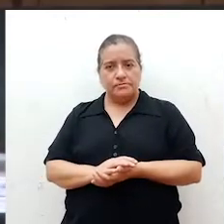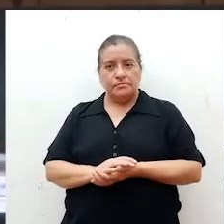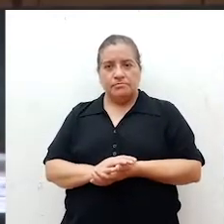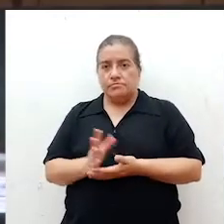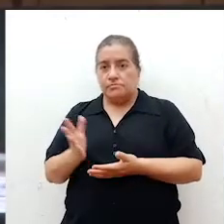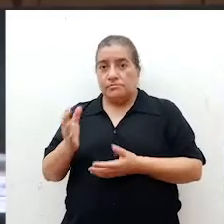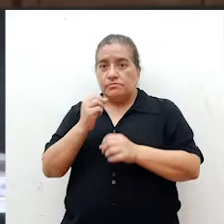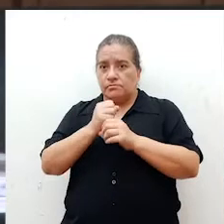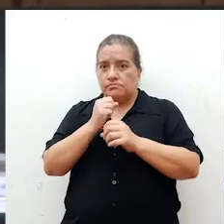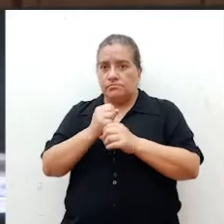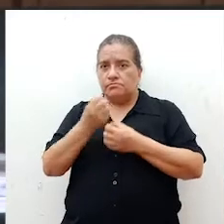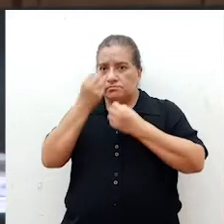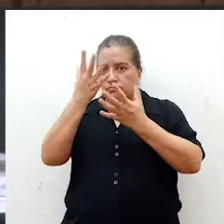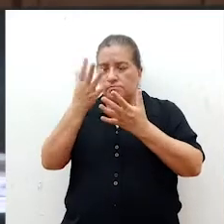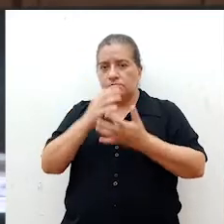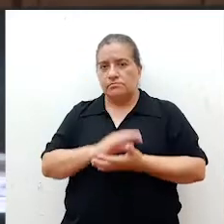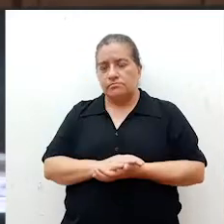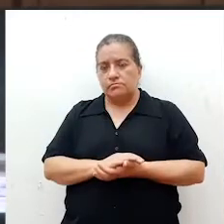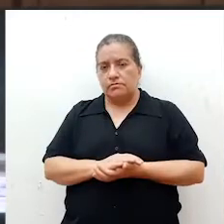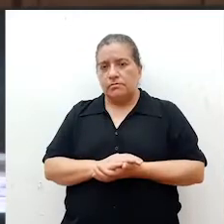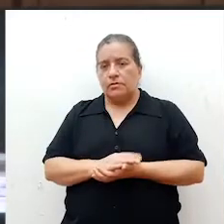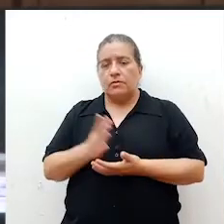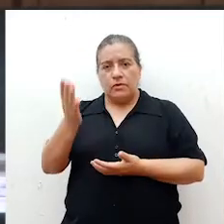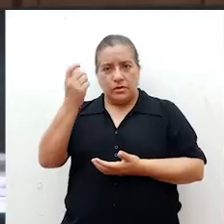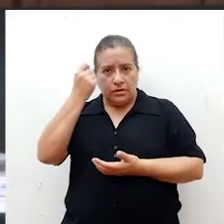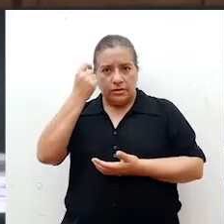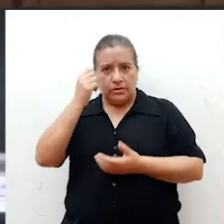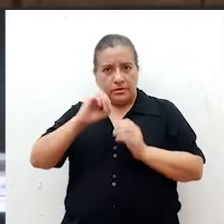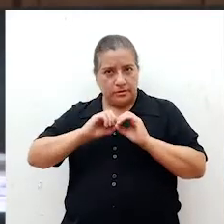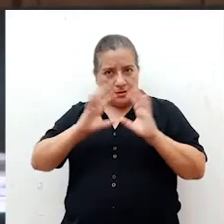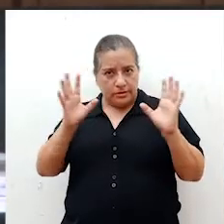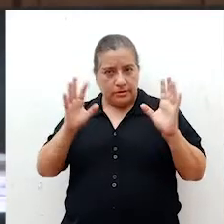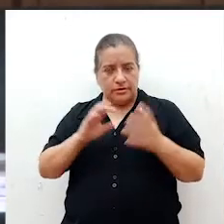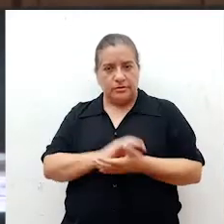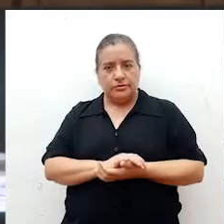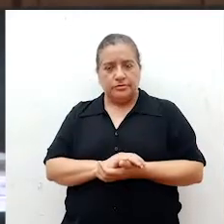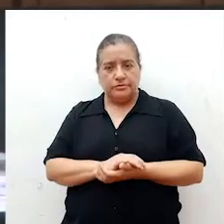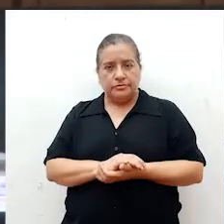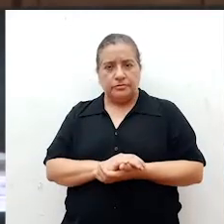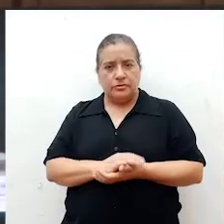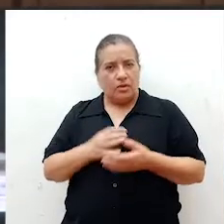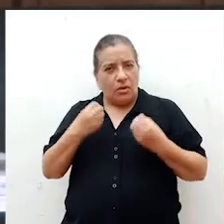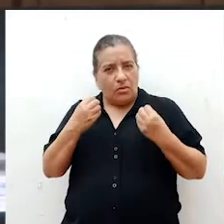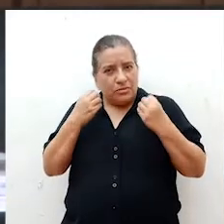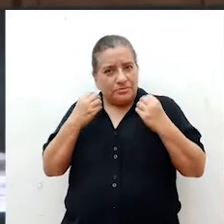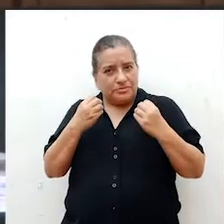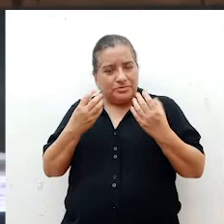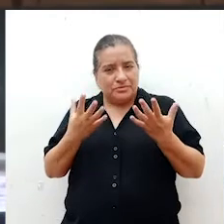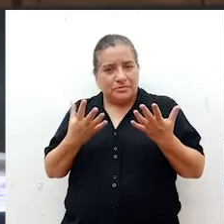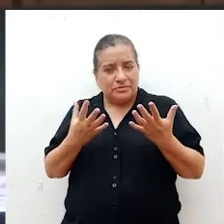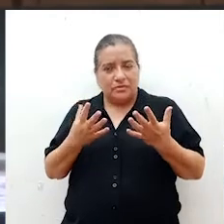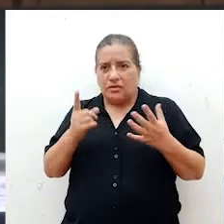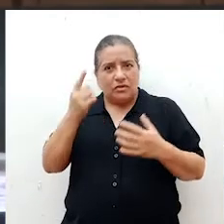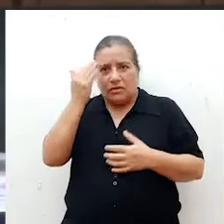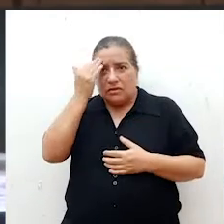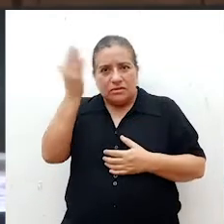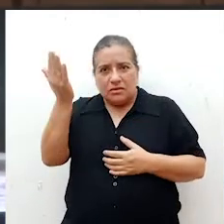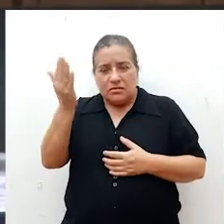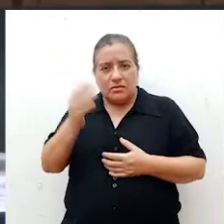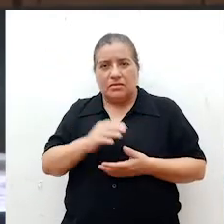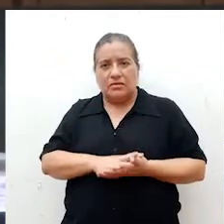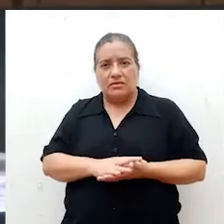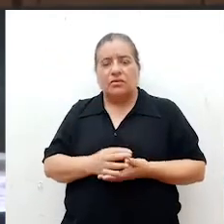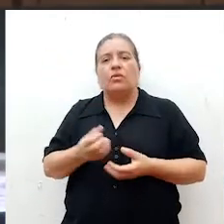Eso es porque un Estado tiene que construir información para la toma de decisión. Eso tiene que ver con oxígeno, tiene que ver con